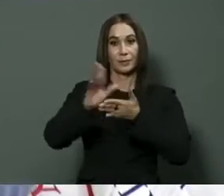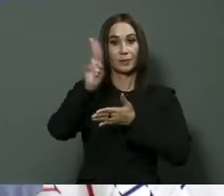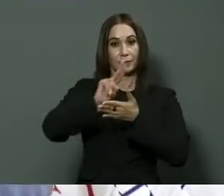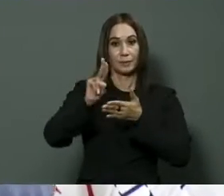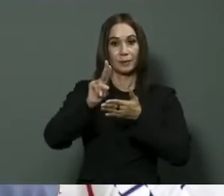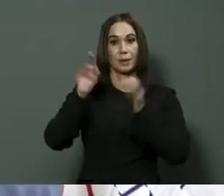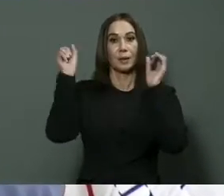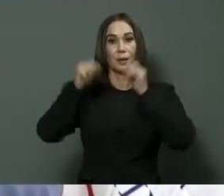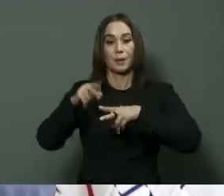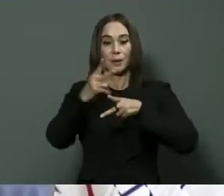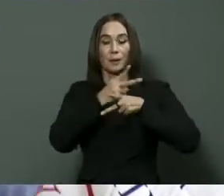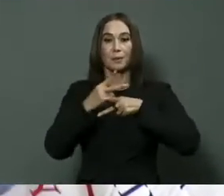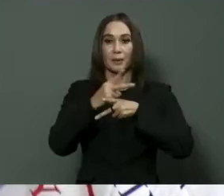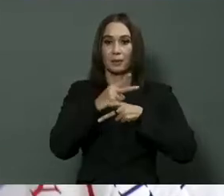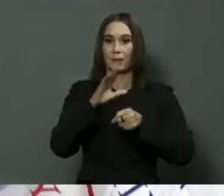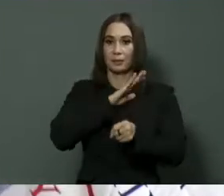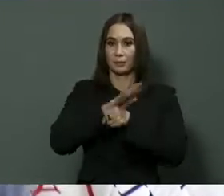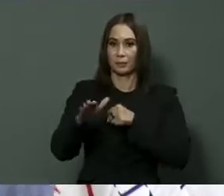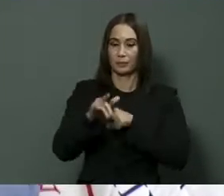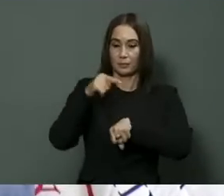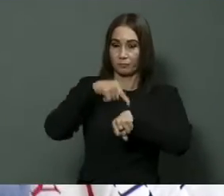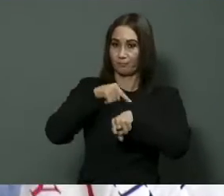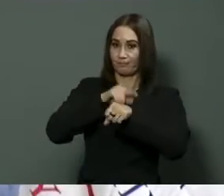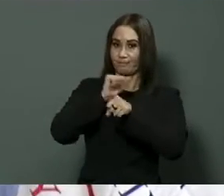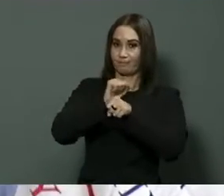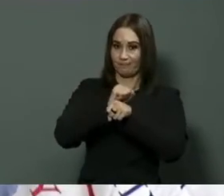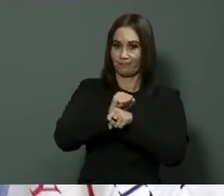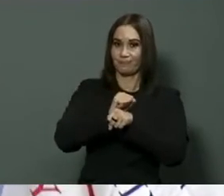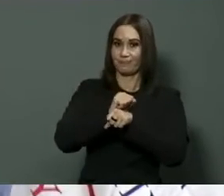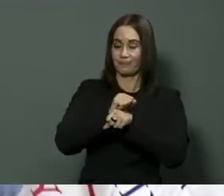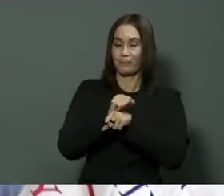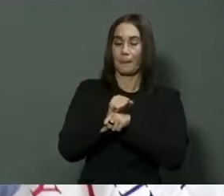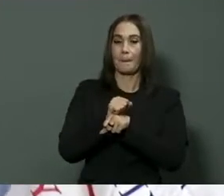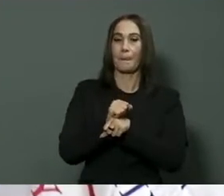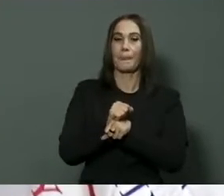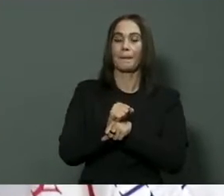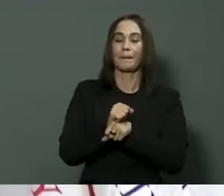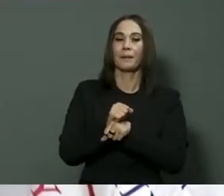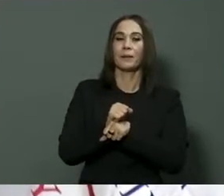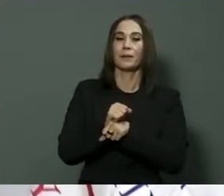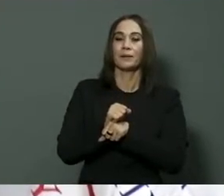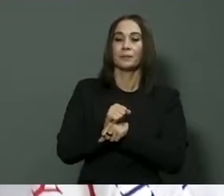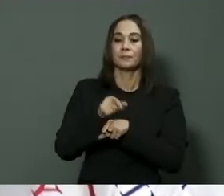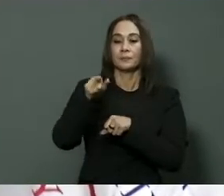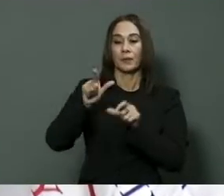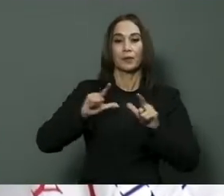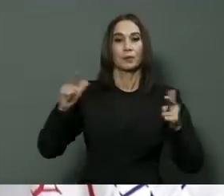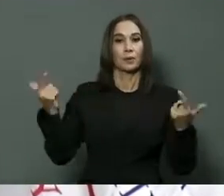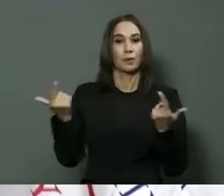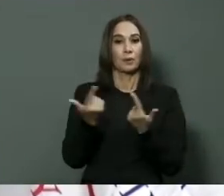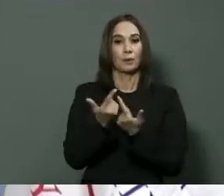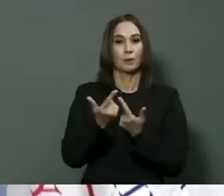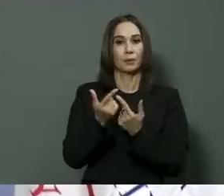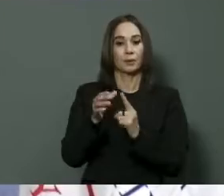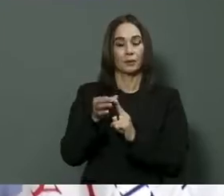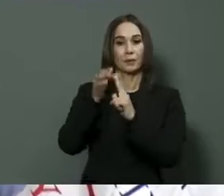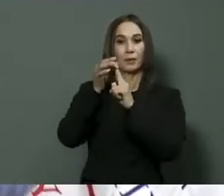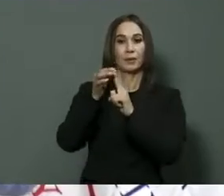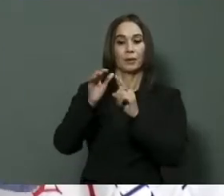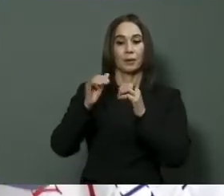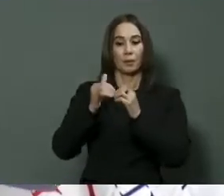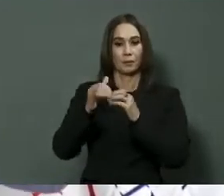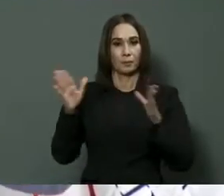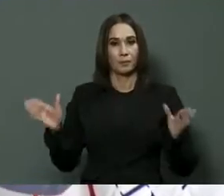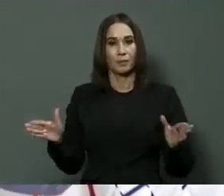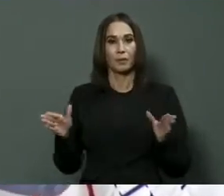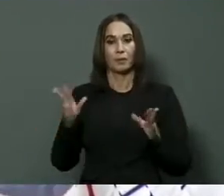puedan cumplir horarios de trabajo en esos barrios, especialmente en los espacios